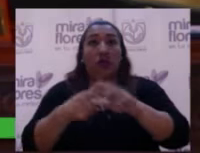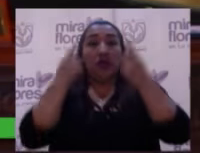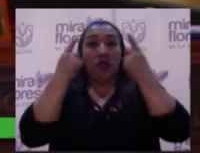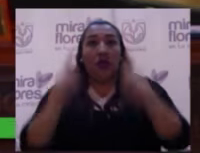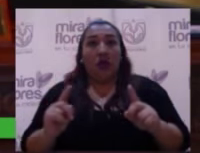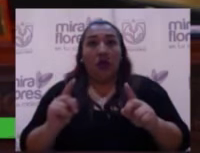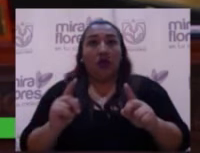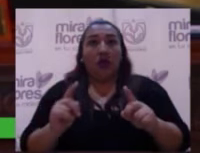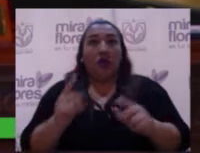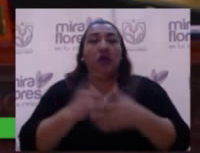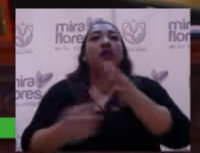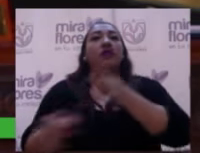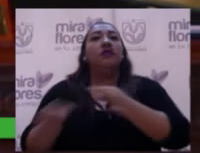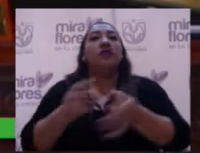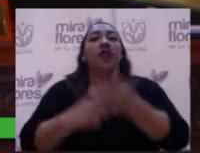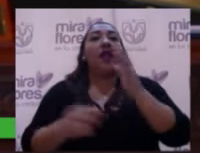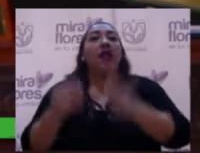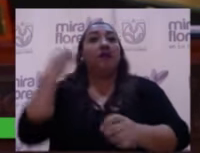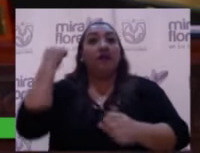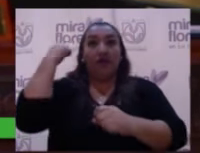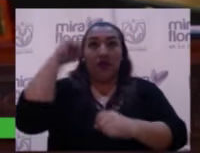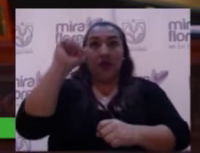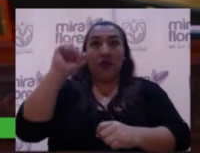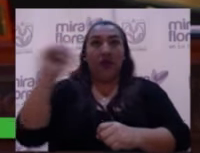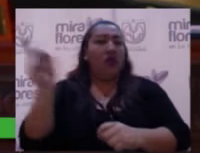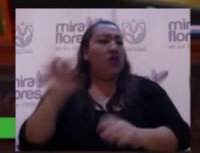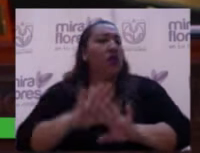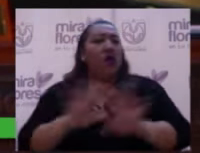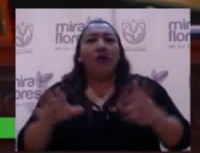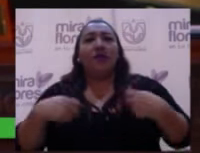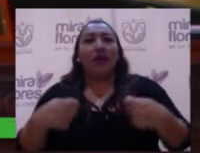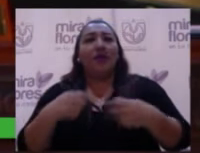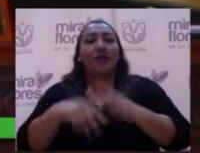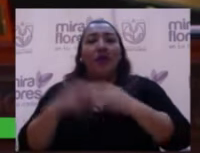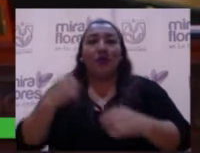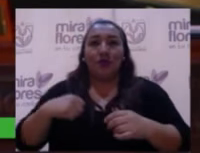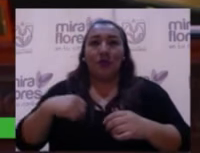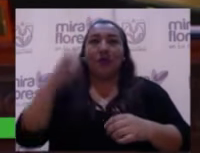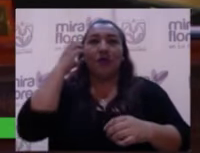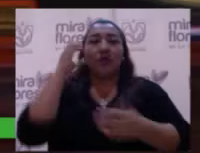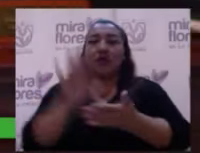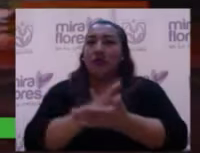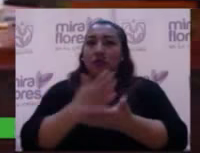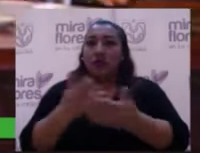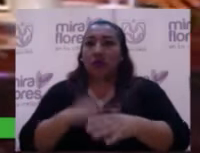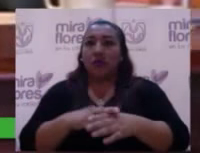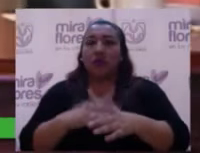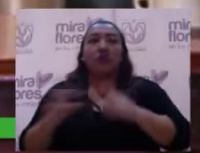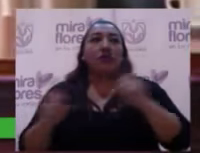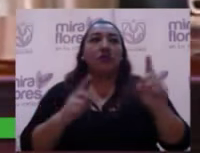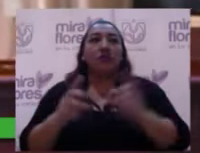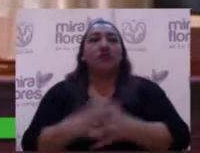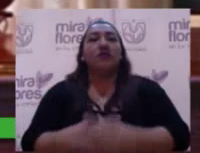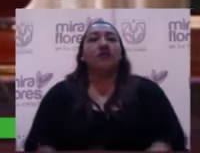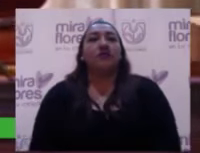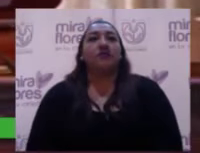acuerdo, precisándose que el viaje en mención no irregará gasto para la Municipalidad de Miraflores. Al debate.